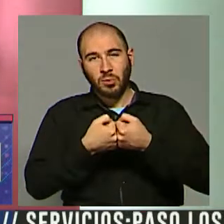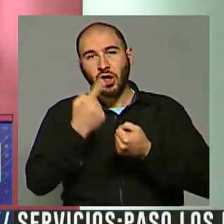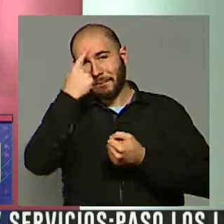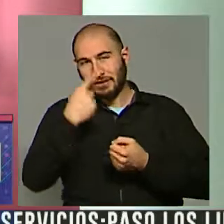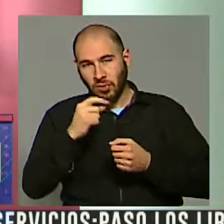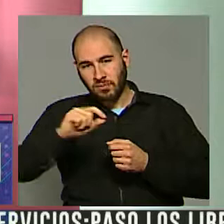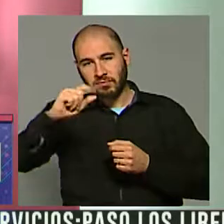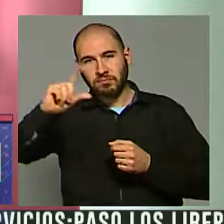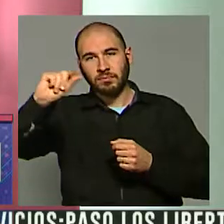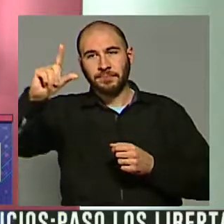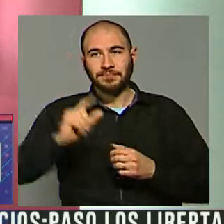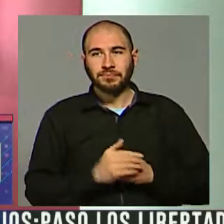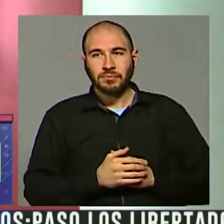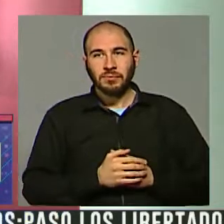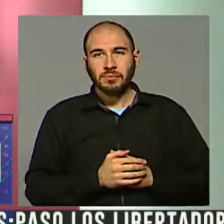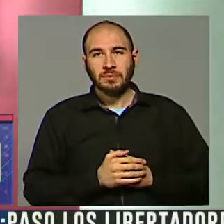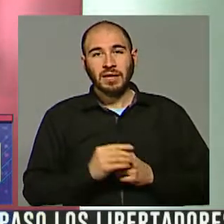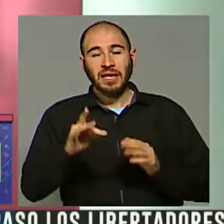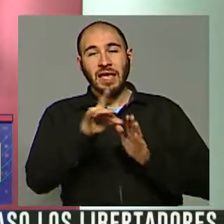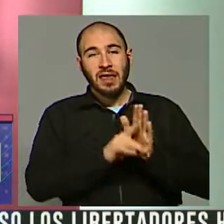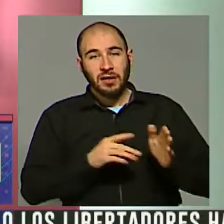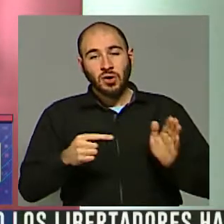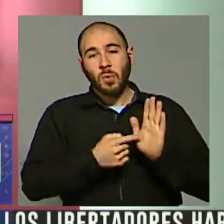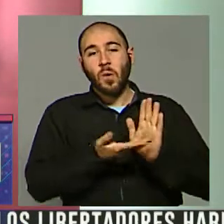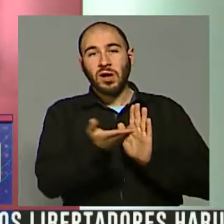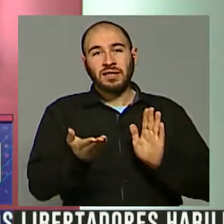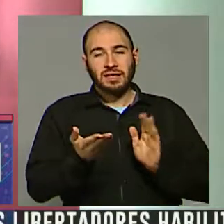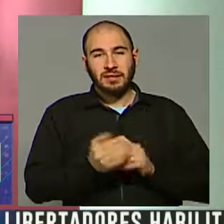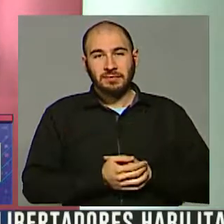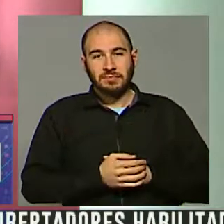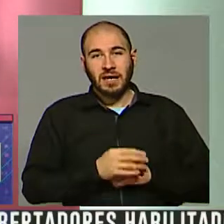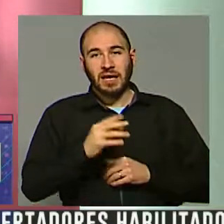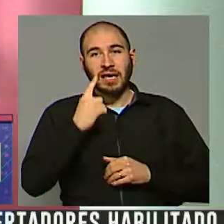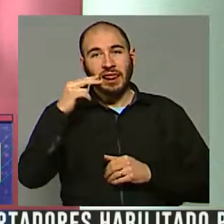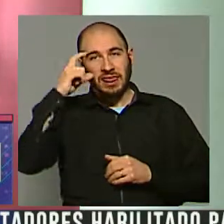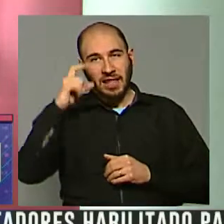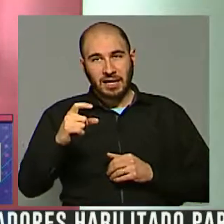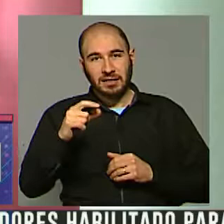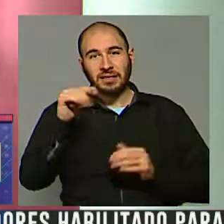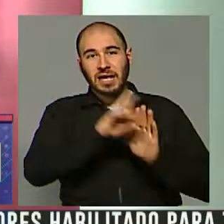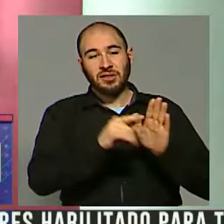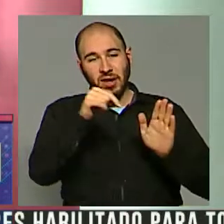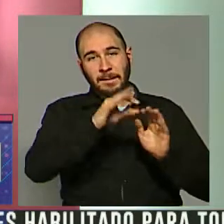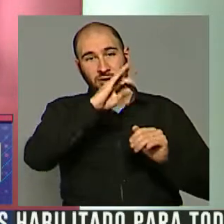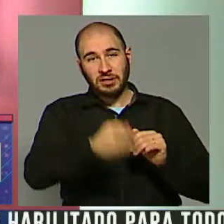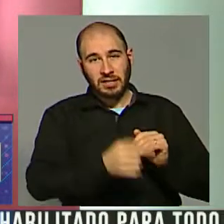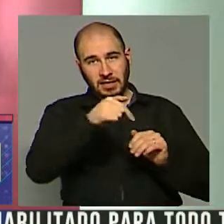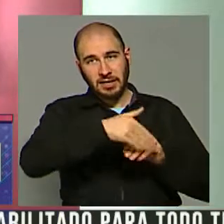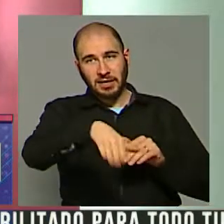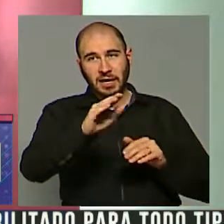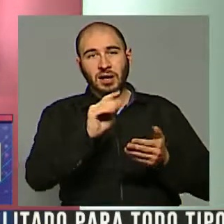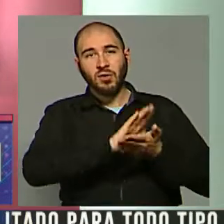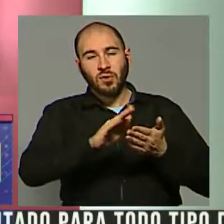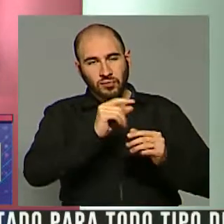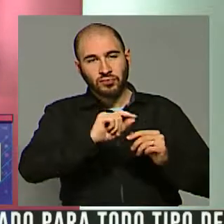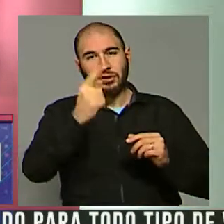mensual el incremento, es decir, a partir del dato que revele el INDEC, a partir de ese dato, de ese porcentaje, bueno, se va actualizando